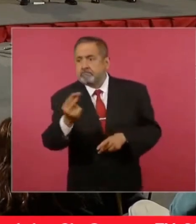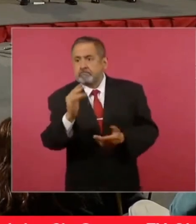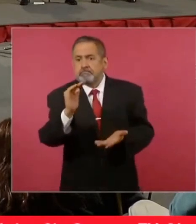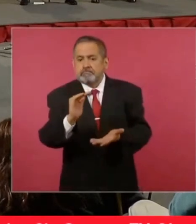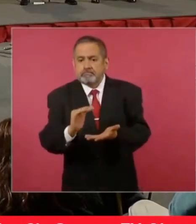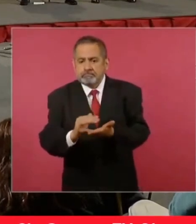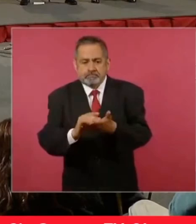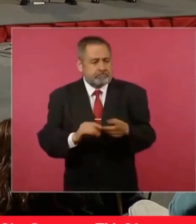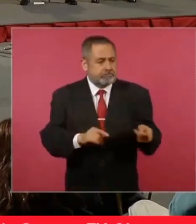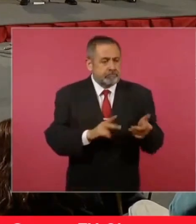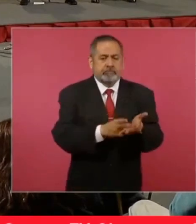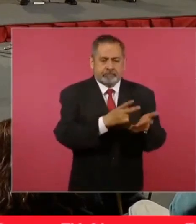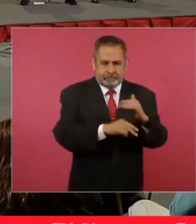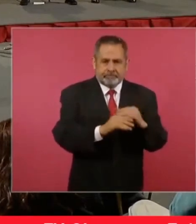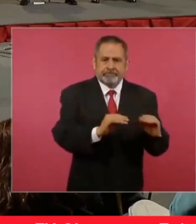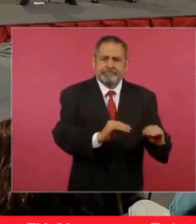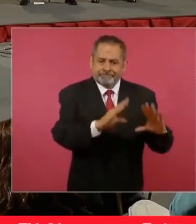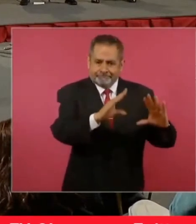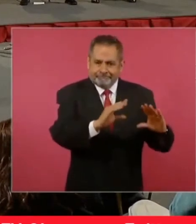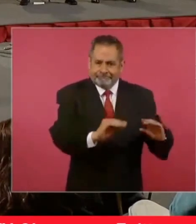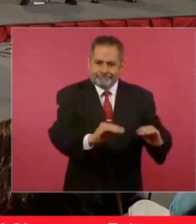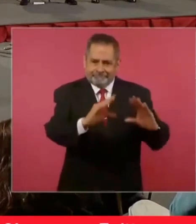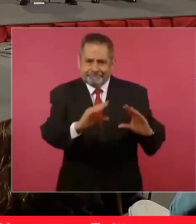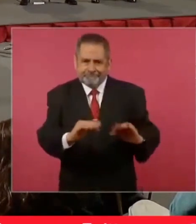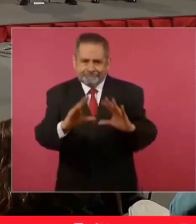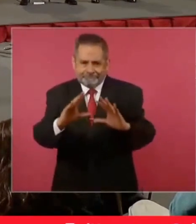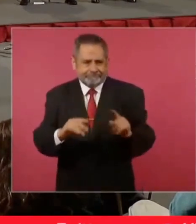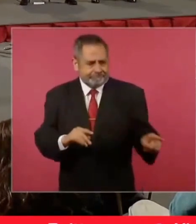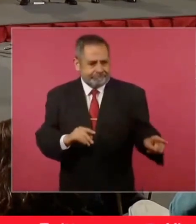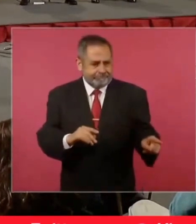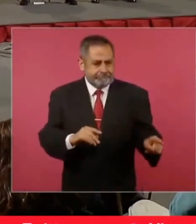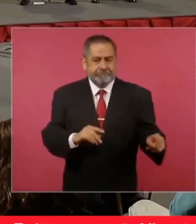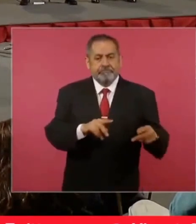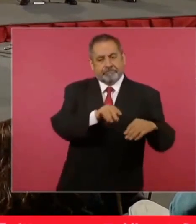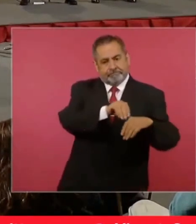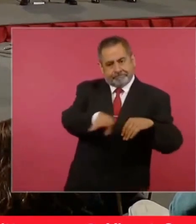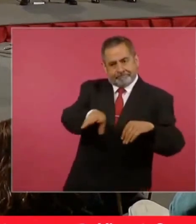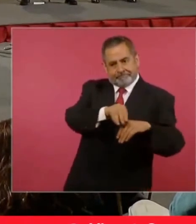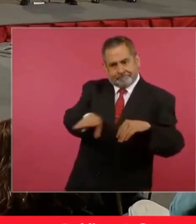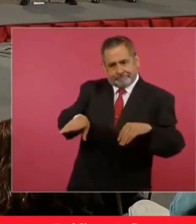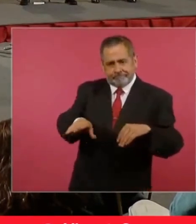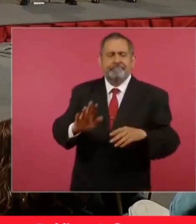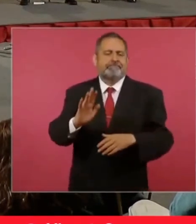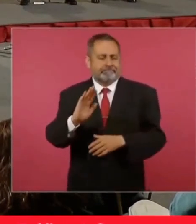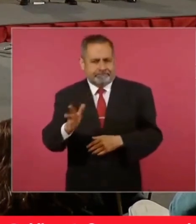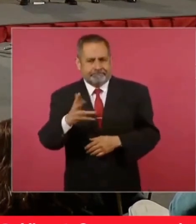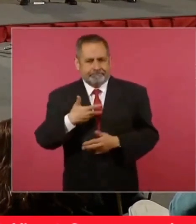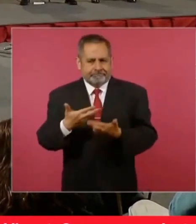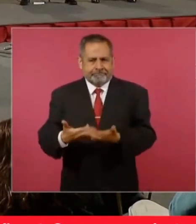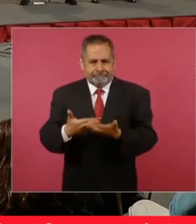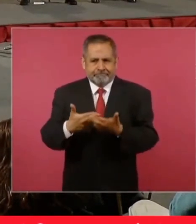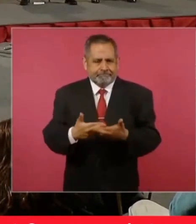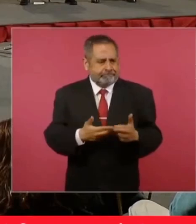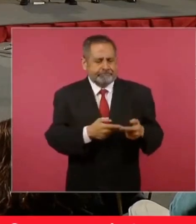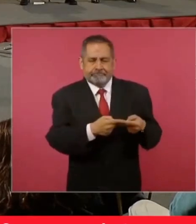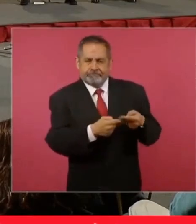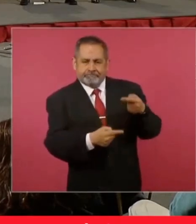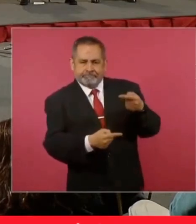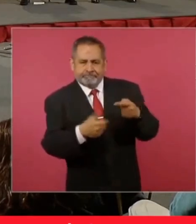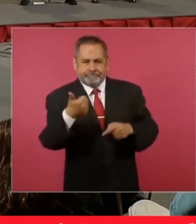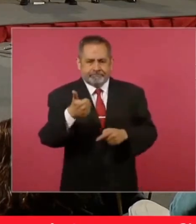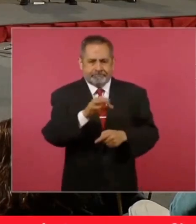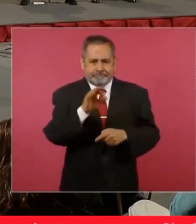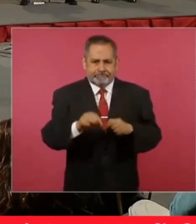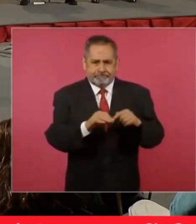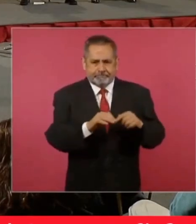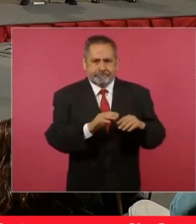algunas centrales fueron reconectando, ya teníamos recursos para otra vez mantener el balance y tener reservas operativas superiores